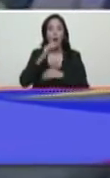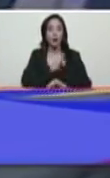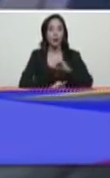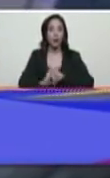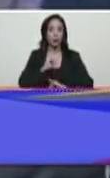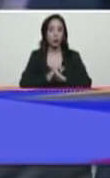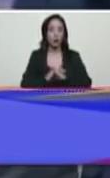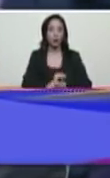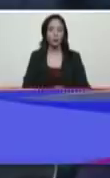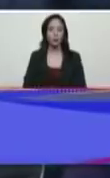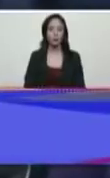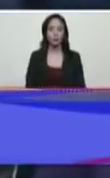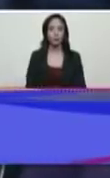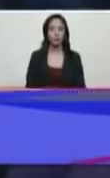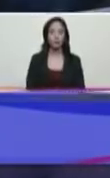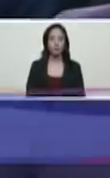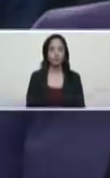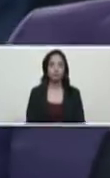internacional.